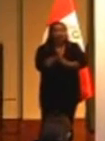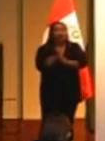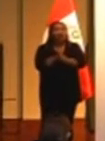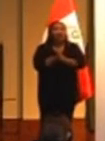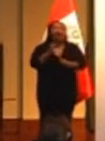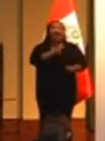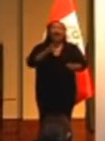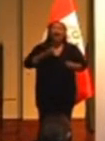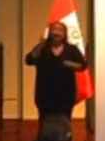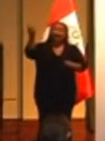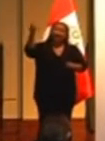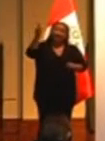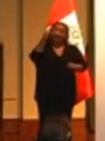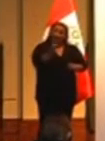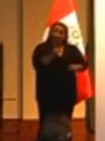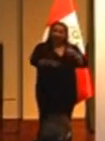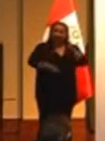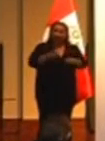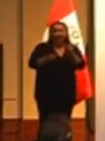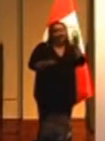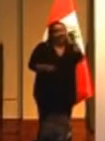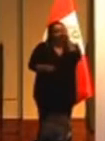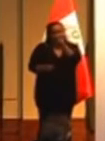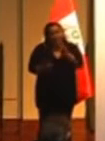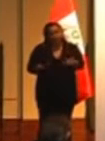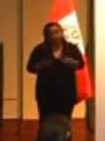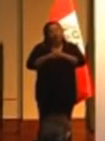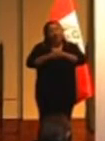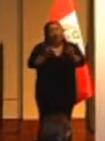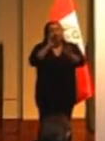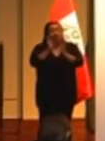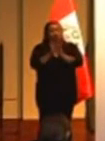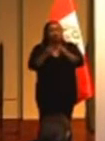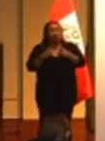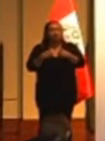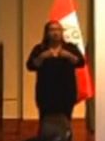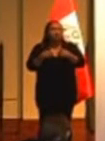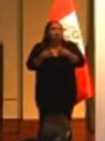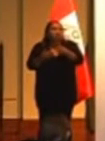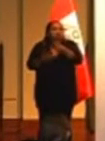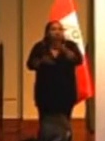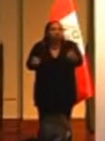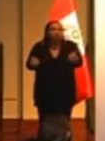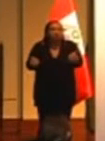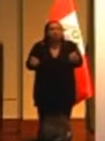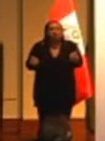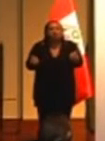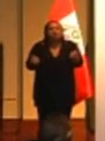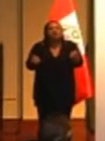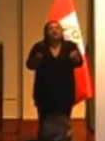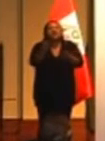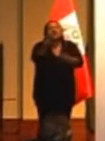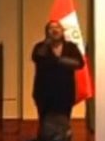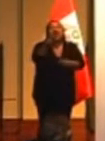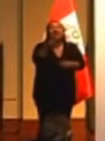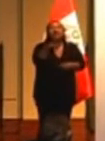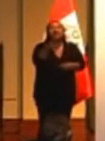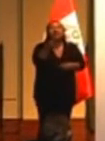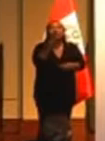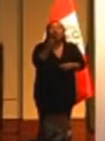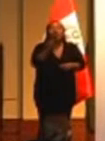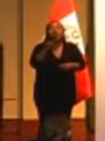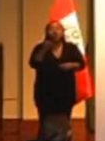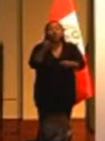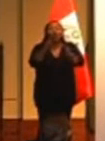Callao difícilmente se va a ir hasta el Callao. Pero si tenemos que ir, no sé, de San Antonio a